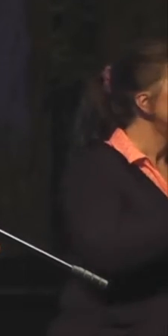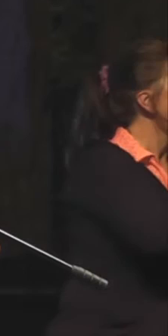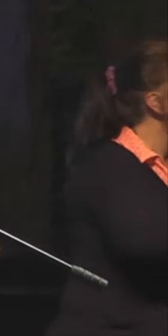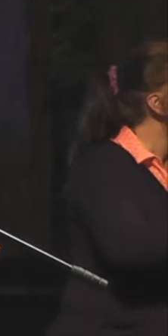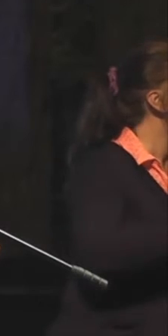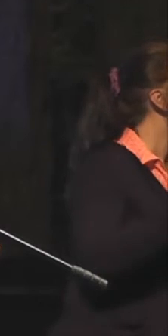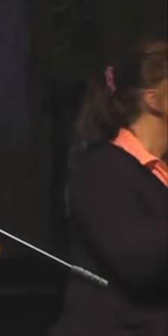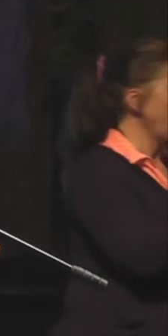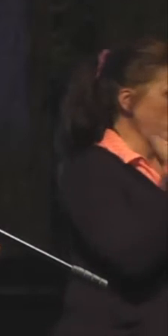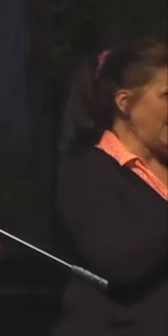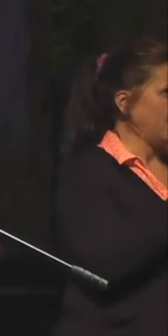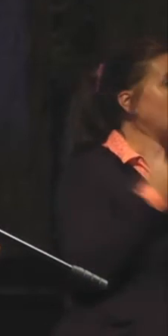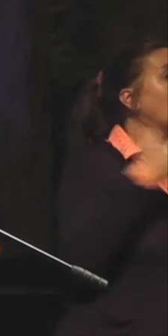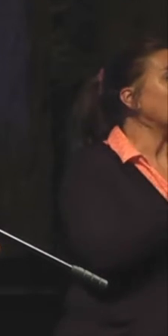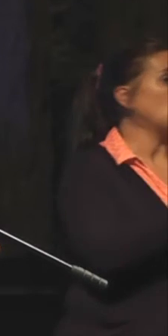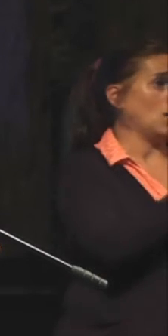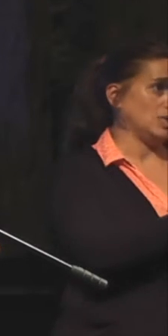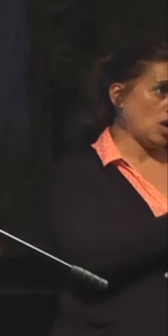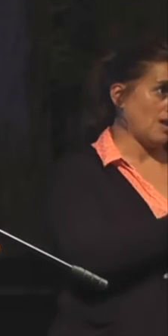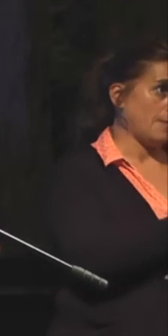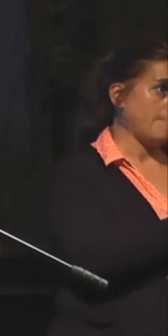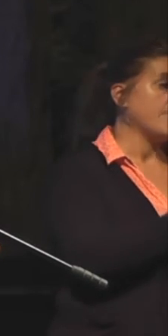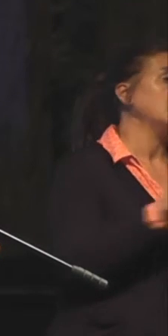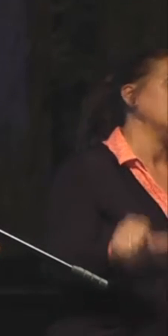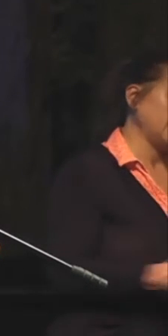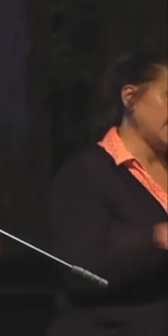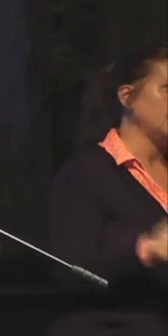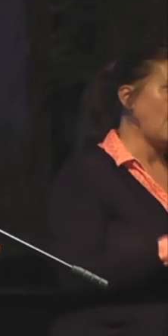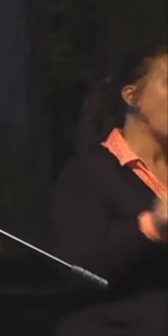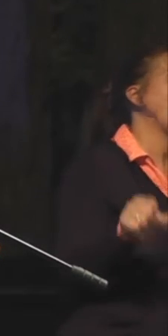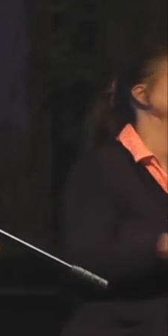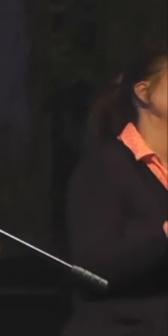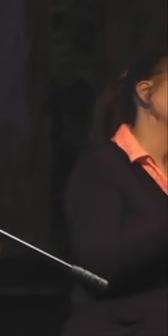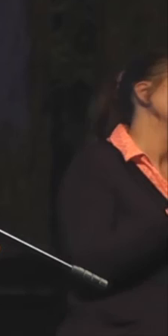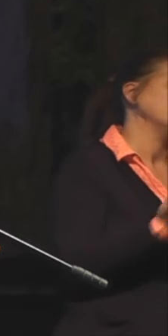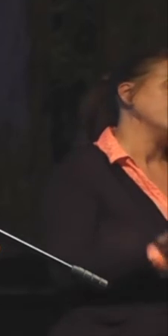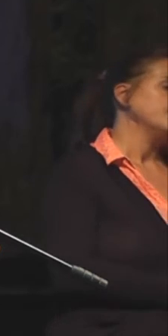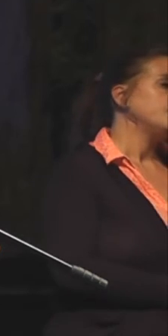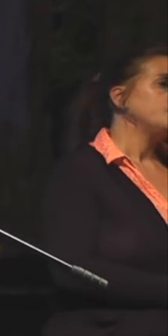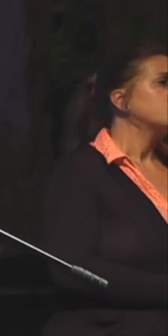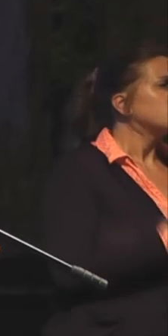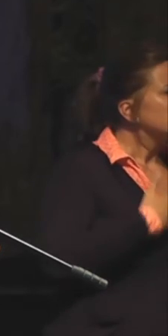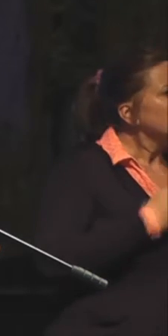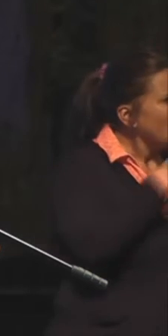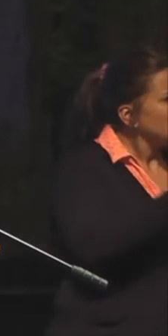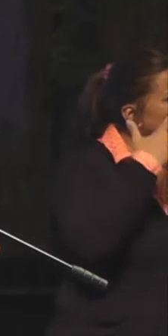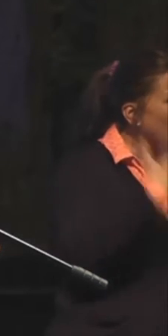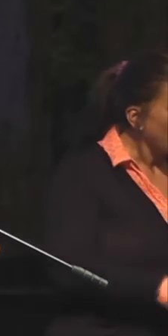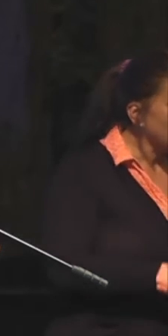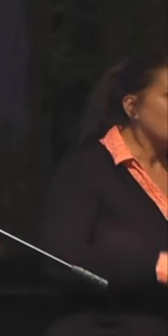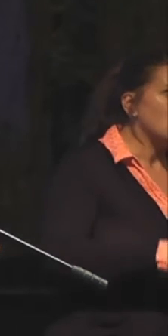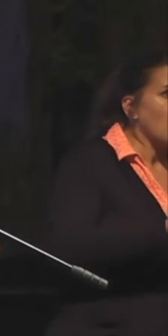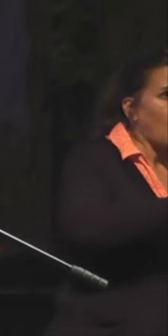importantes que el partido nacional hoy está llamado a ejercer y yo la verdad acá